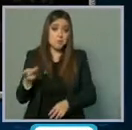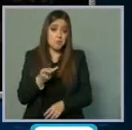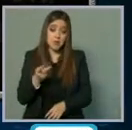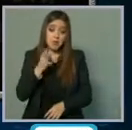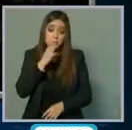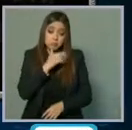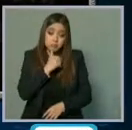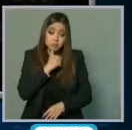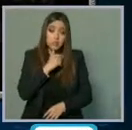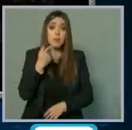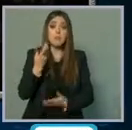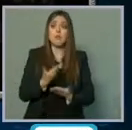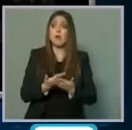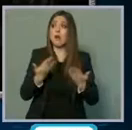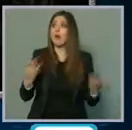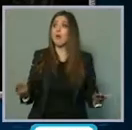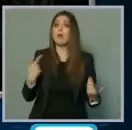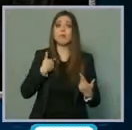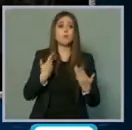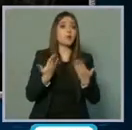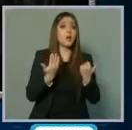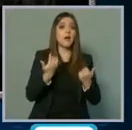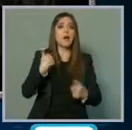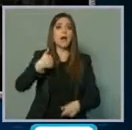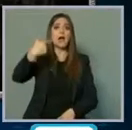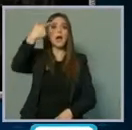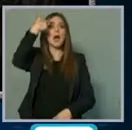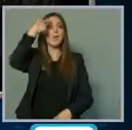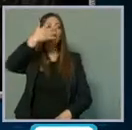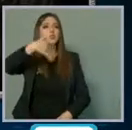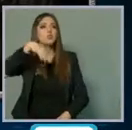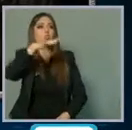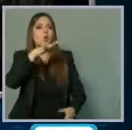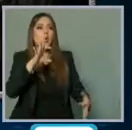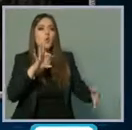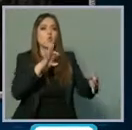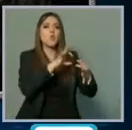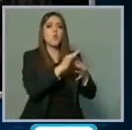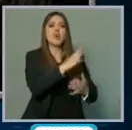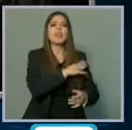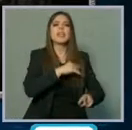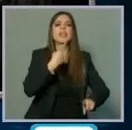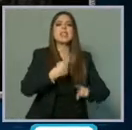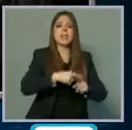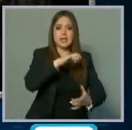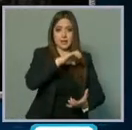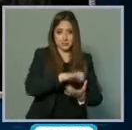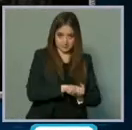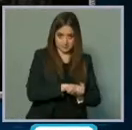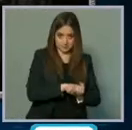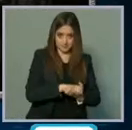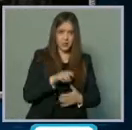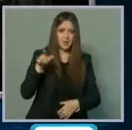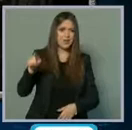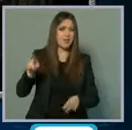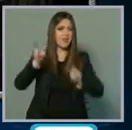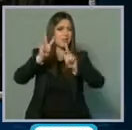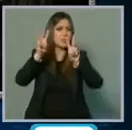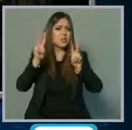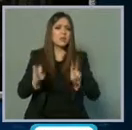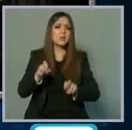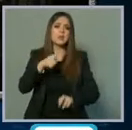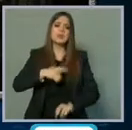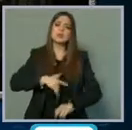no tiene dinero y que quiere conseguirle un pretendiente al hijo. Acá el tema es muy entrañable porque, bueno, el